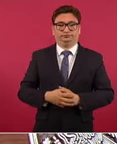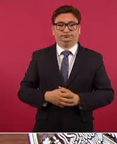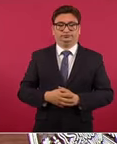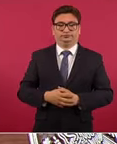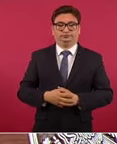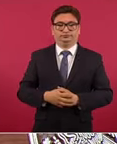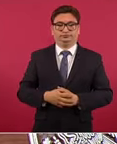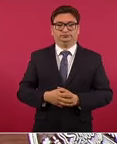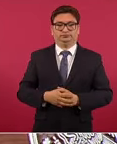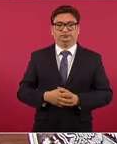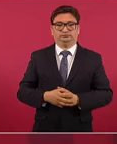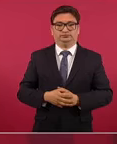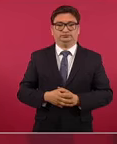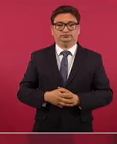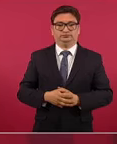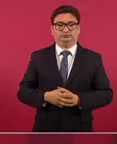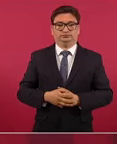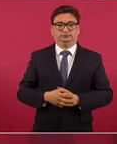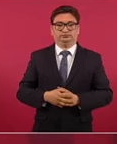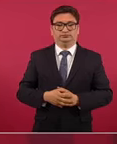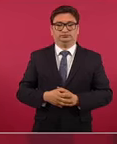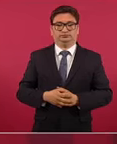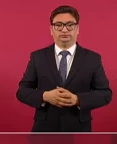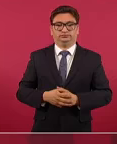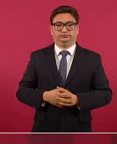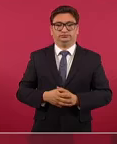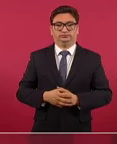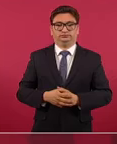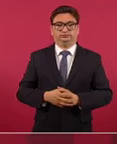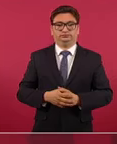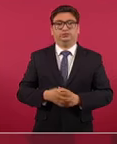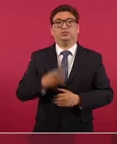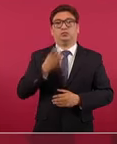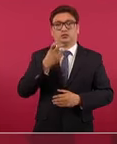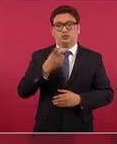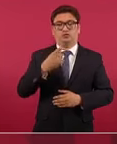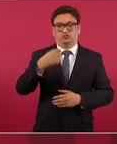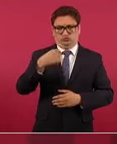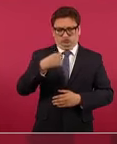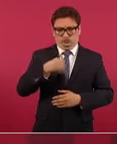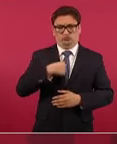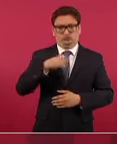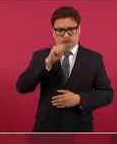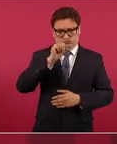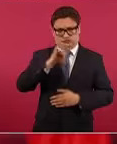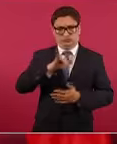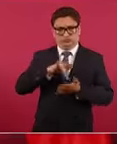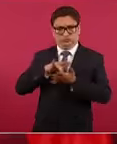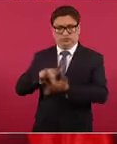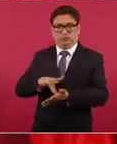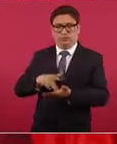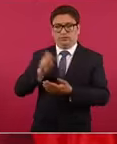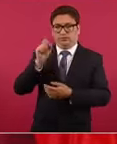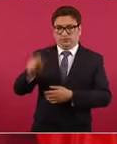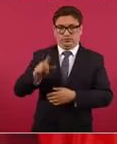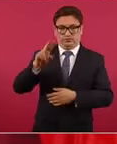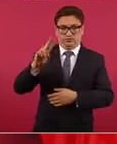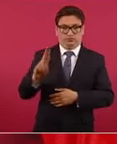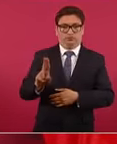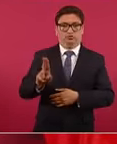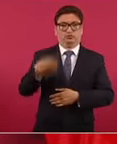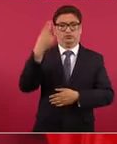entonces y yo estoy a favor de el lema de la universidad